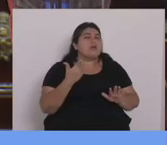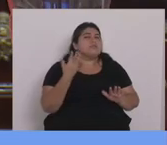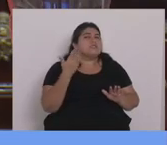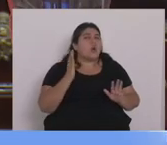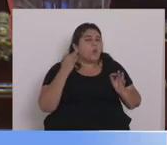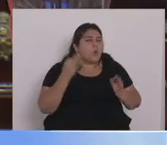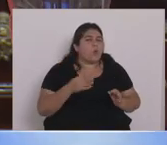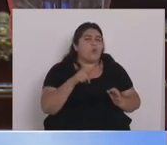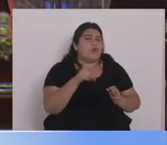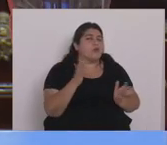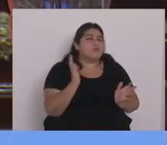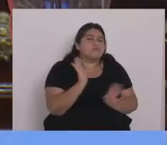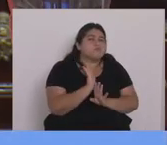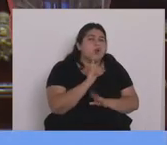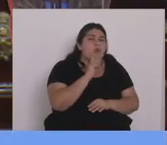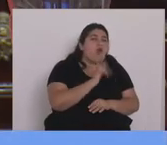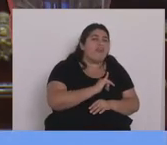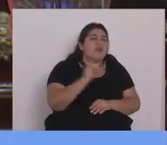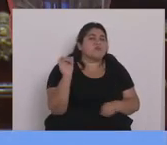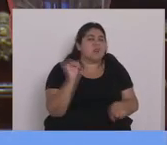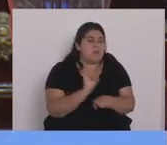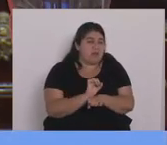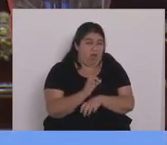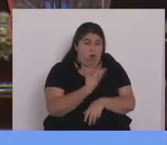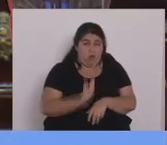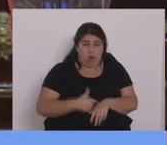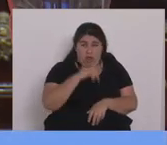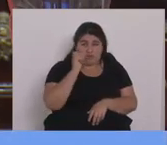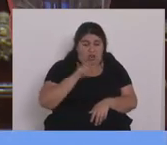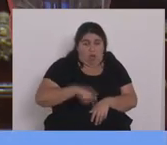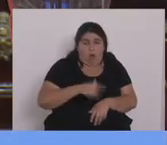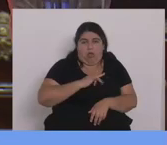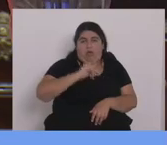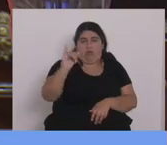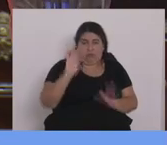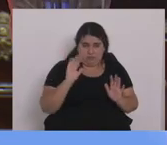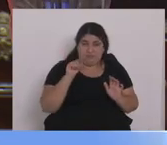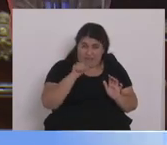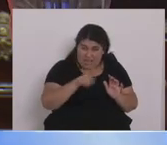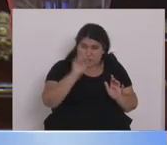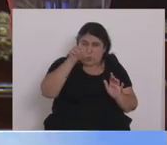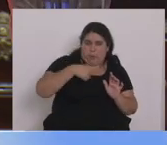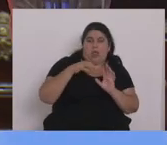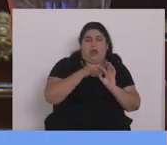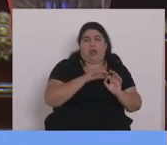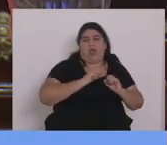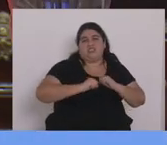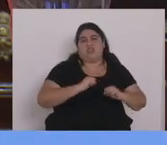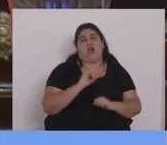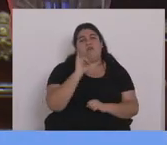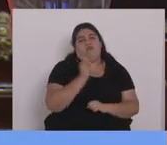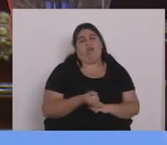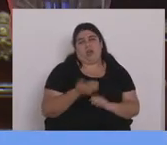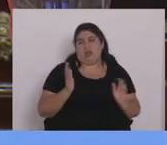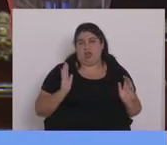de una denuncia penal como la que tuvo que llevar adelante el Gobierno Nacional. Realmente se trató de una estafa. Y se trató de una